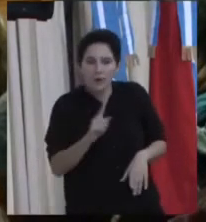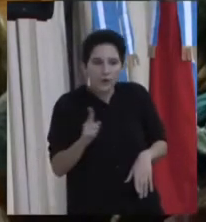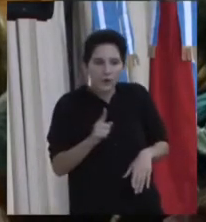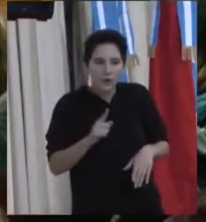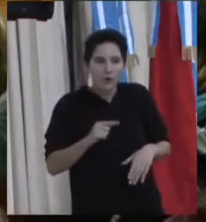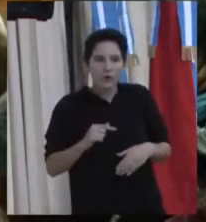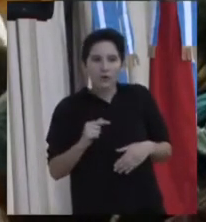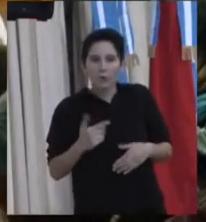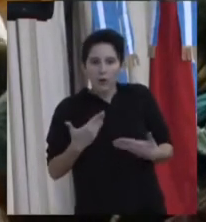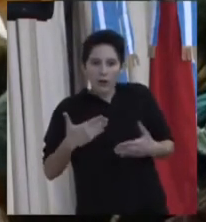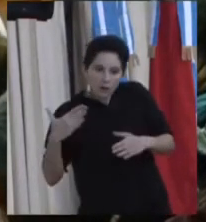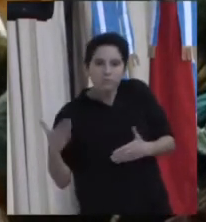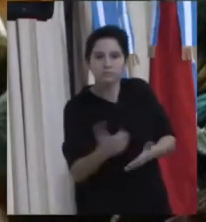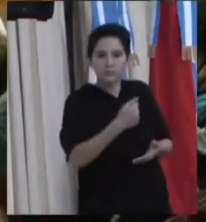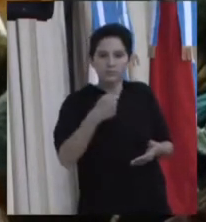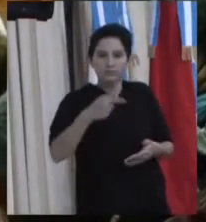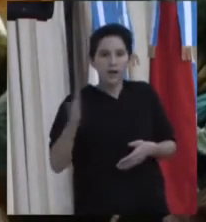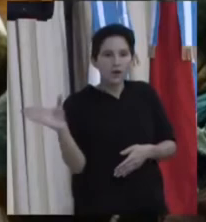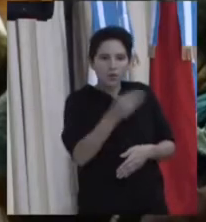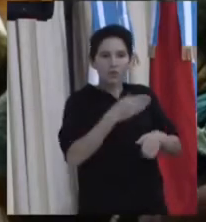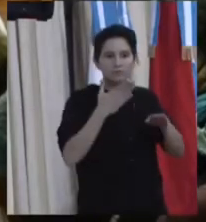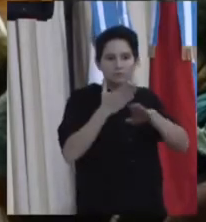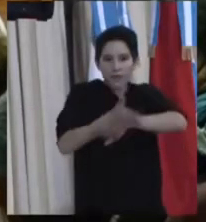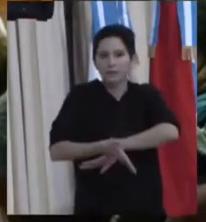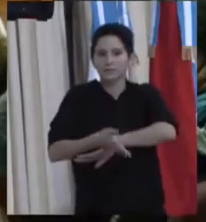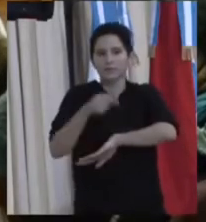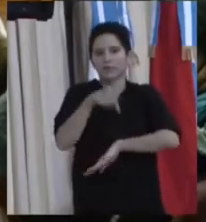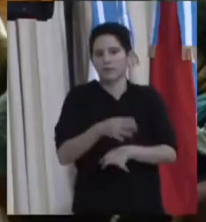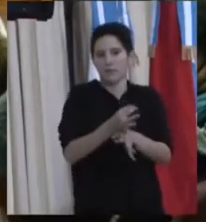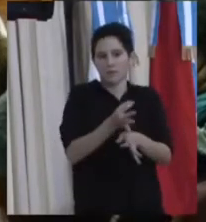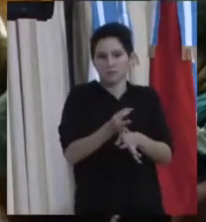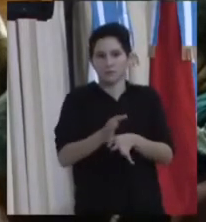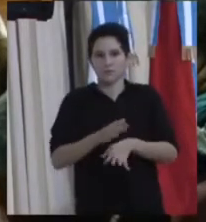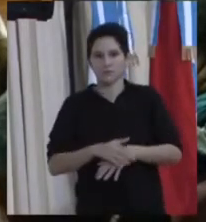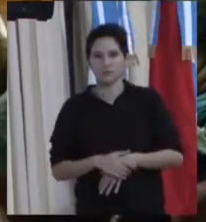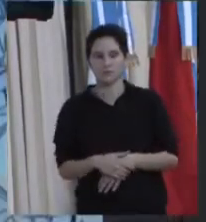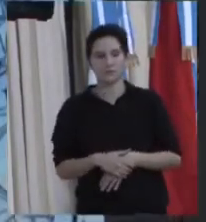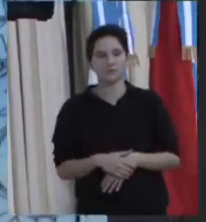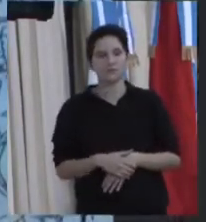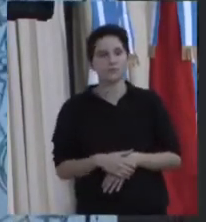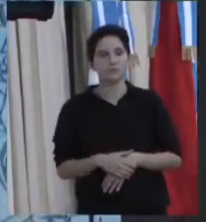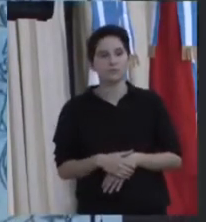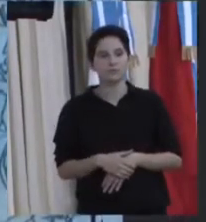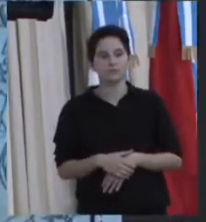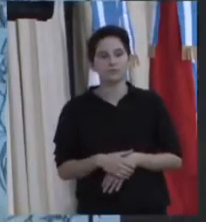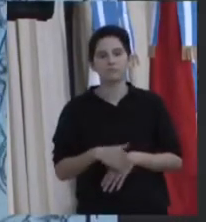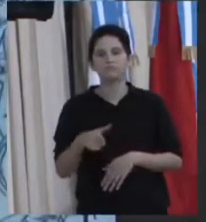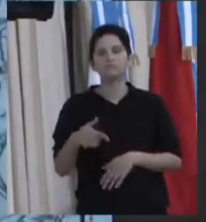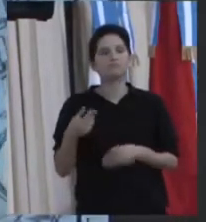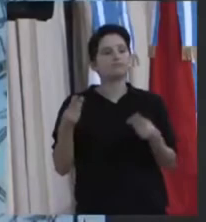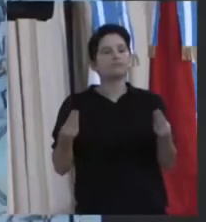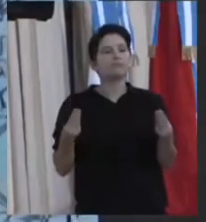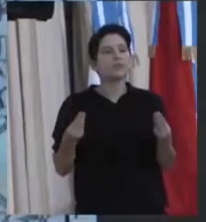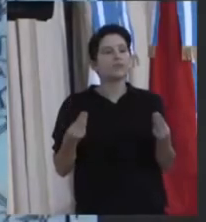hay que lograr que esto llegue a todos nuestros ciudadanos. Entonces, ¿cómo se puede